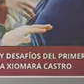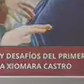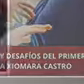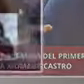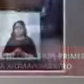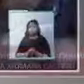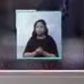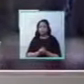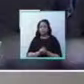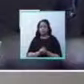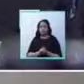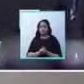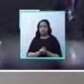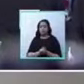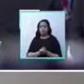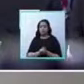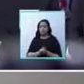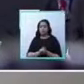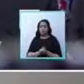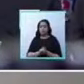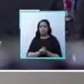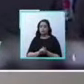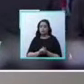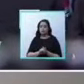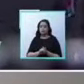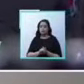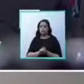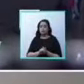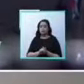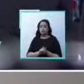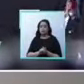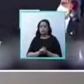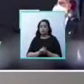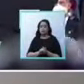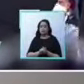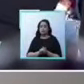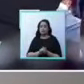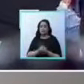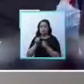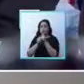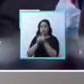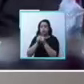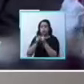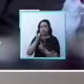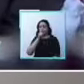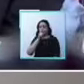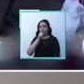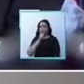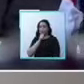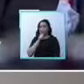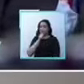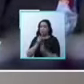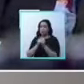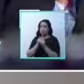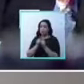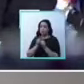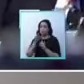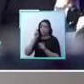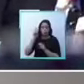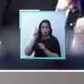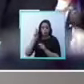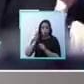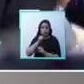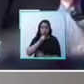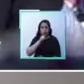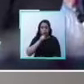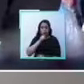transición política del autoritarismo a ese proceso de transición democrática, como se calificó en la década de los 90 y que supuestamente